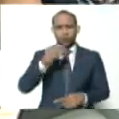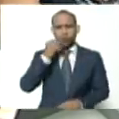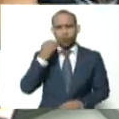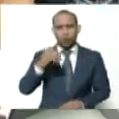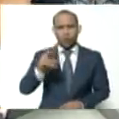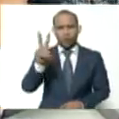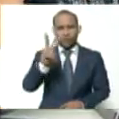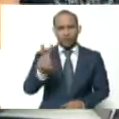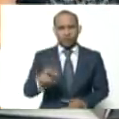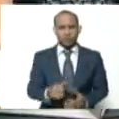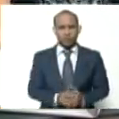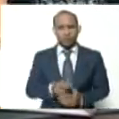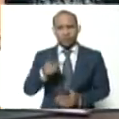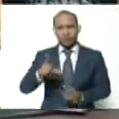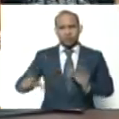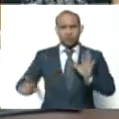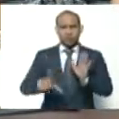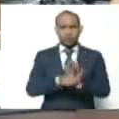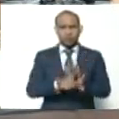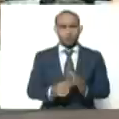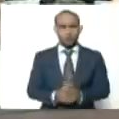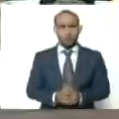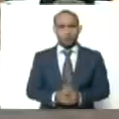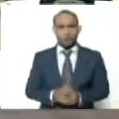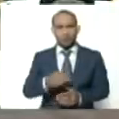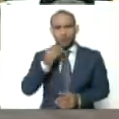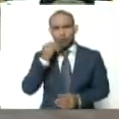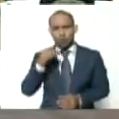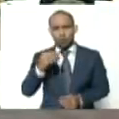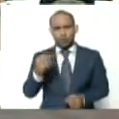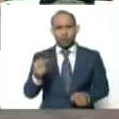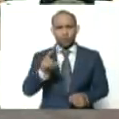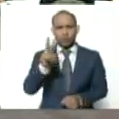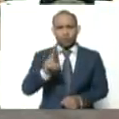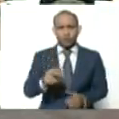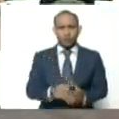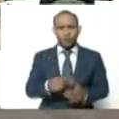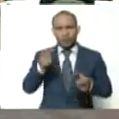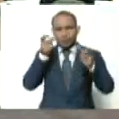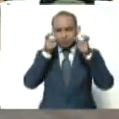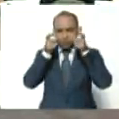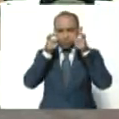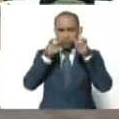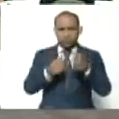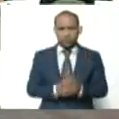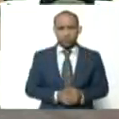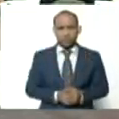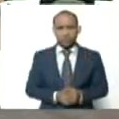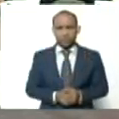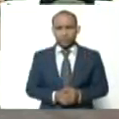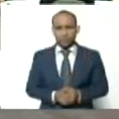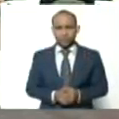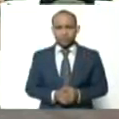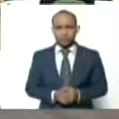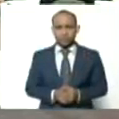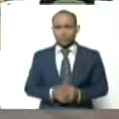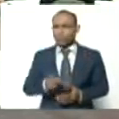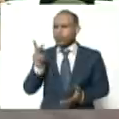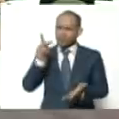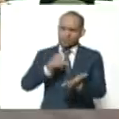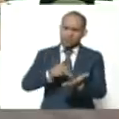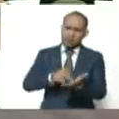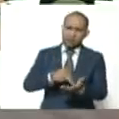venezolano. Esto es una ley, yo le llamo a la juventud venezolana que esté mosca, pendiente y